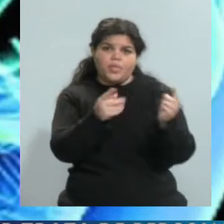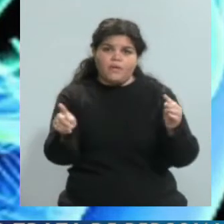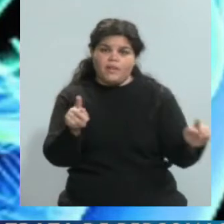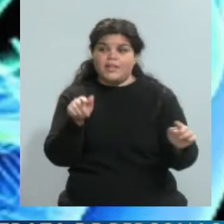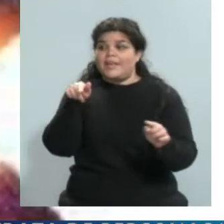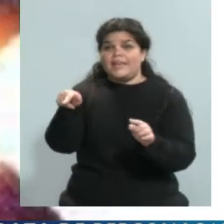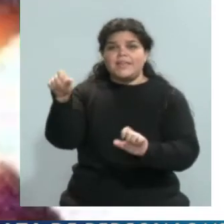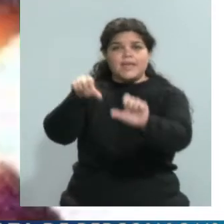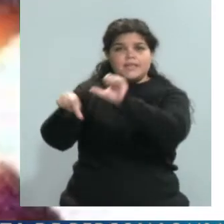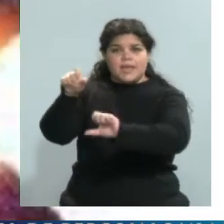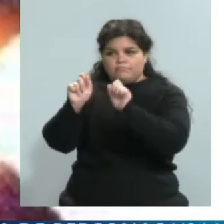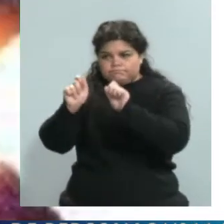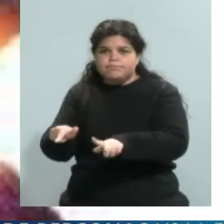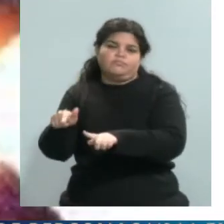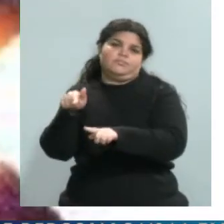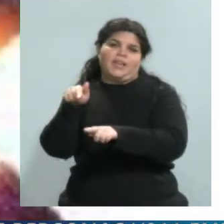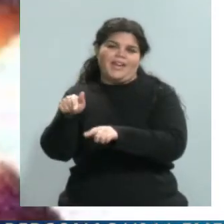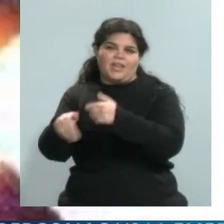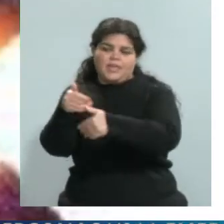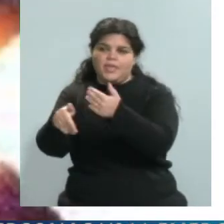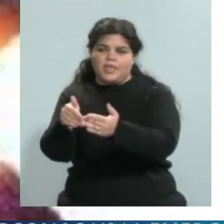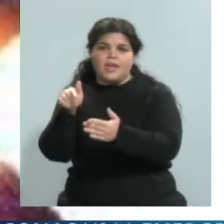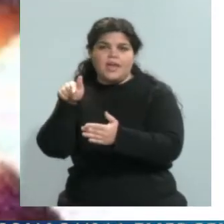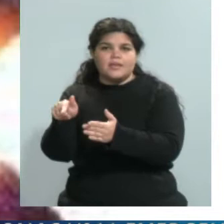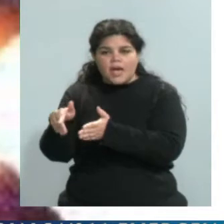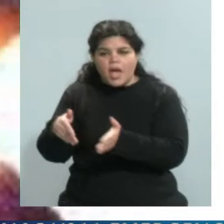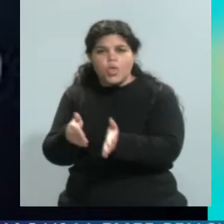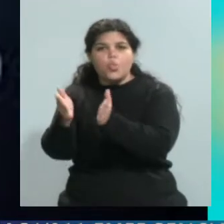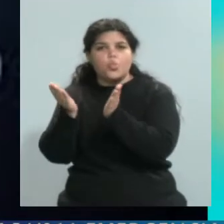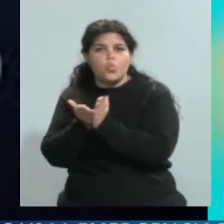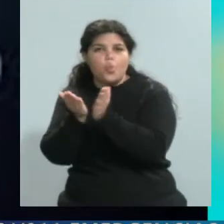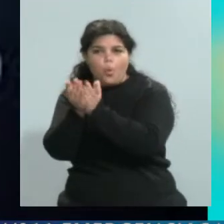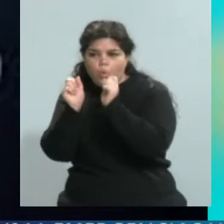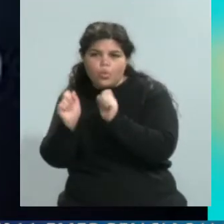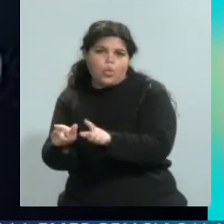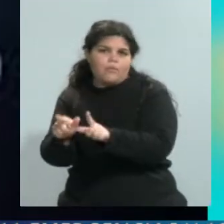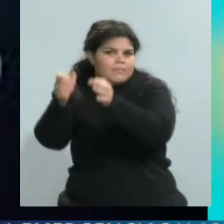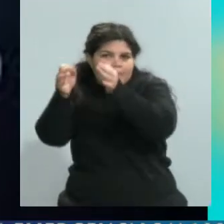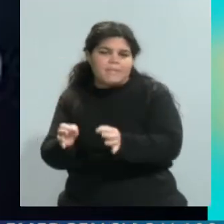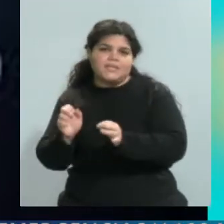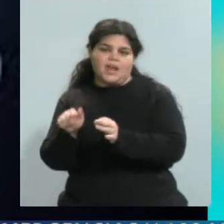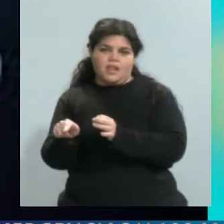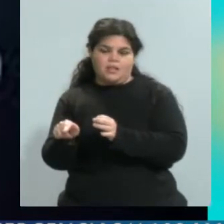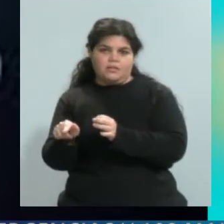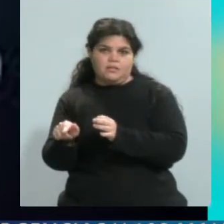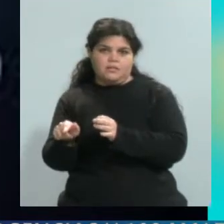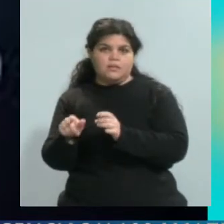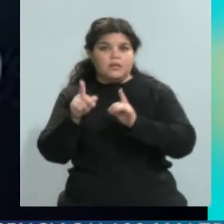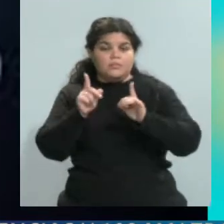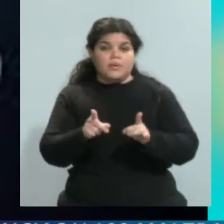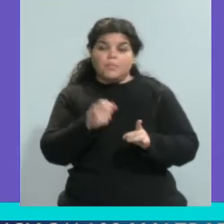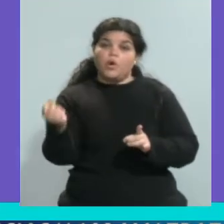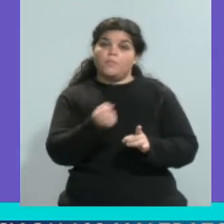naturalmente, aceptada, y demuestra una disciplina. Ahí vamos a marcar enormemente la diferencia. Creo que hay que darle lugar a